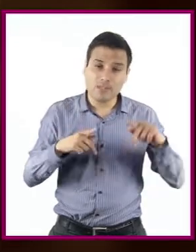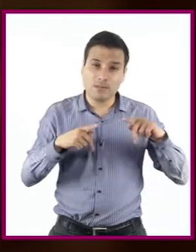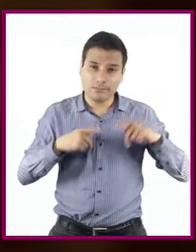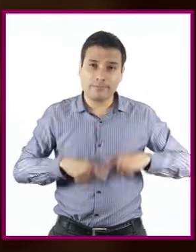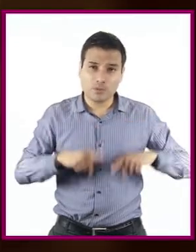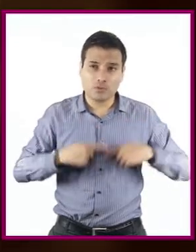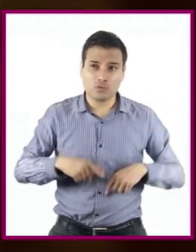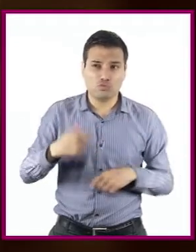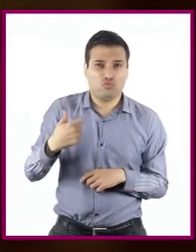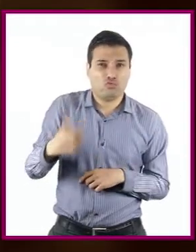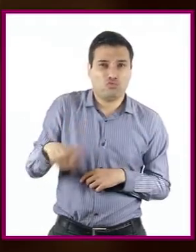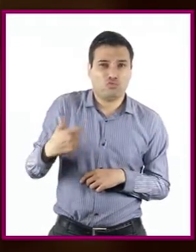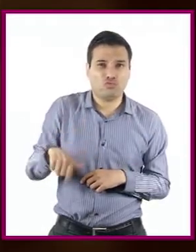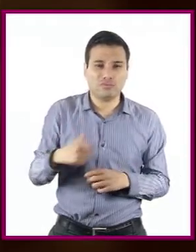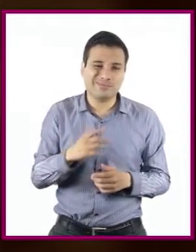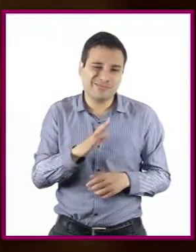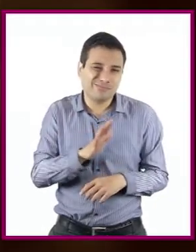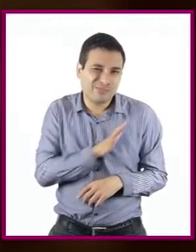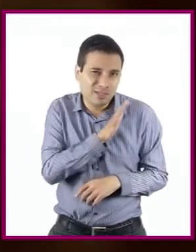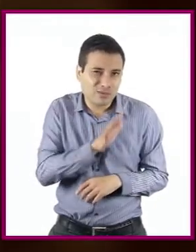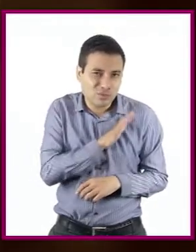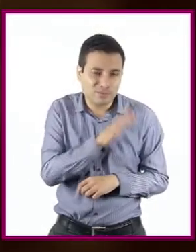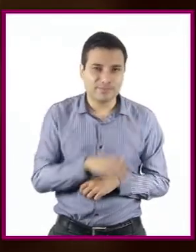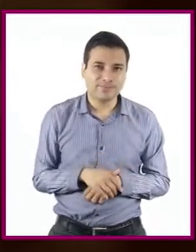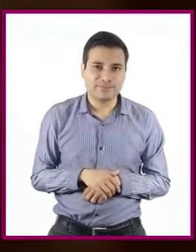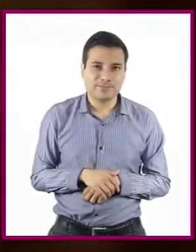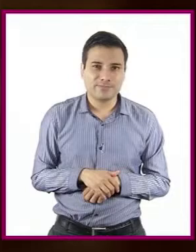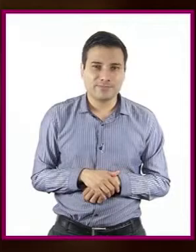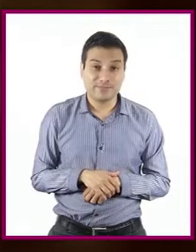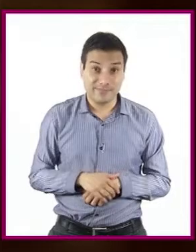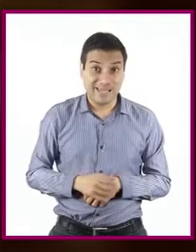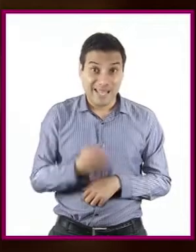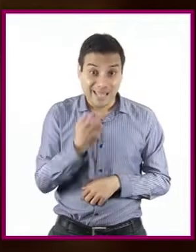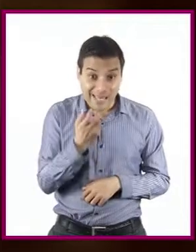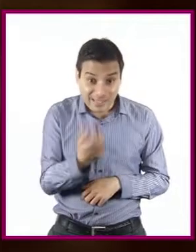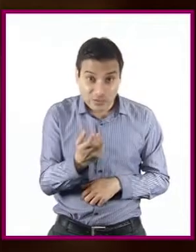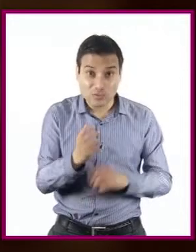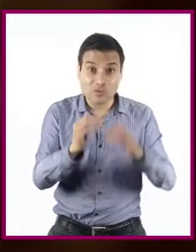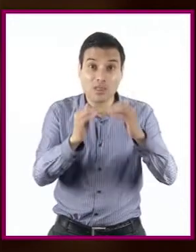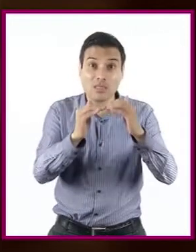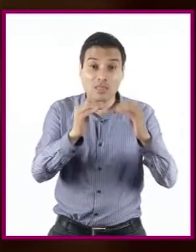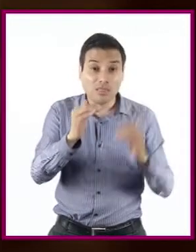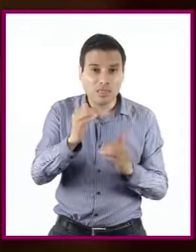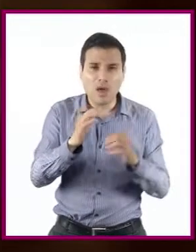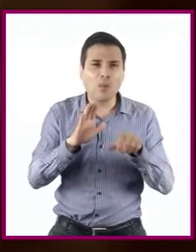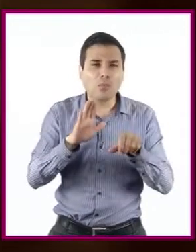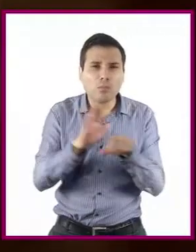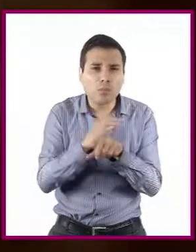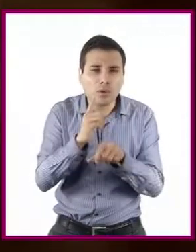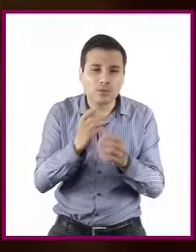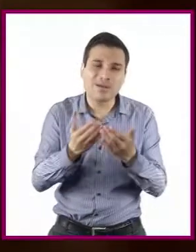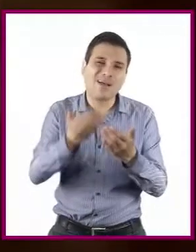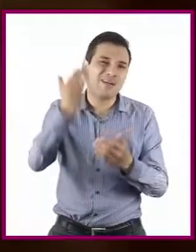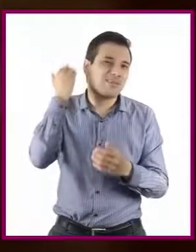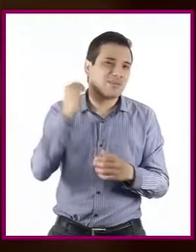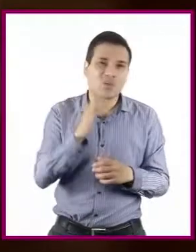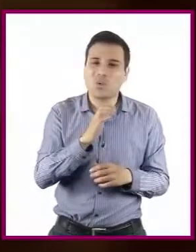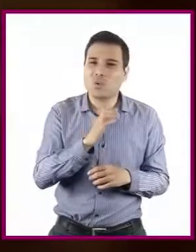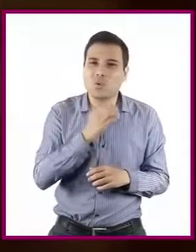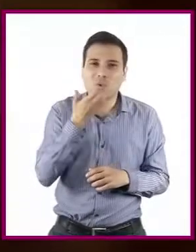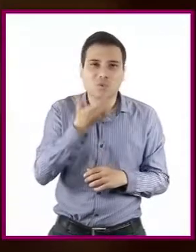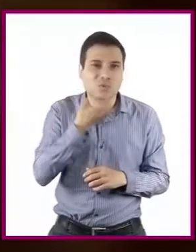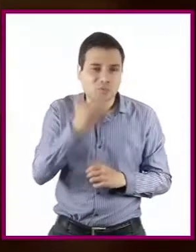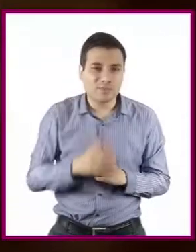son mayoritariamente blancas. Esta herencia de desigualdad viene del periodo colonial de nuestro país, cuando la sociedad